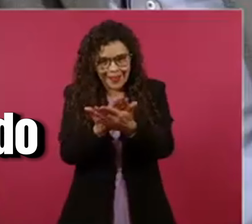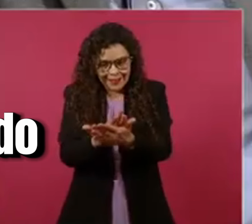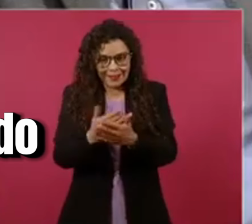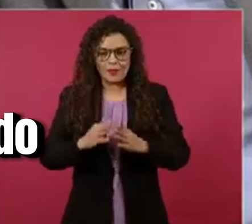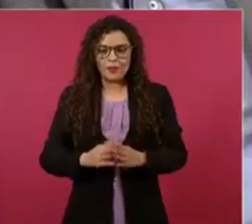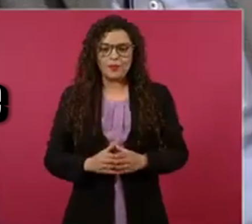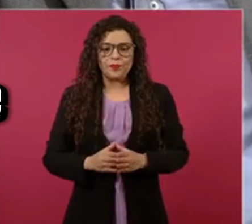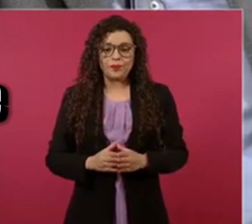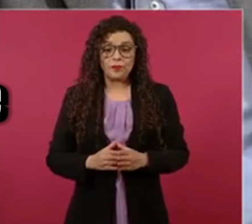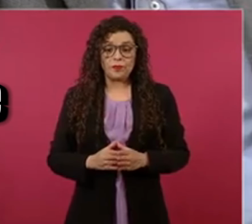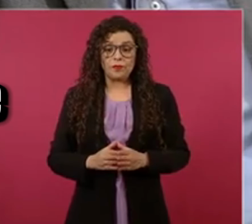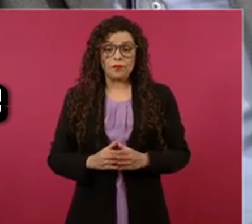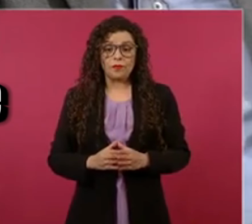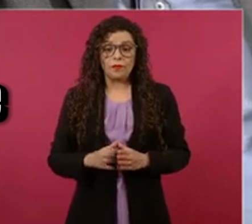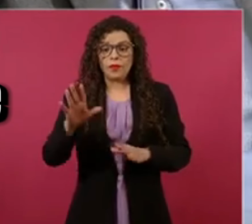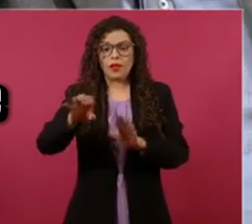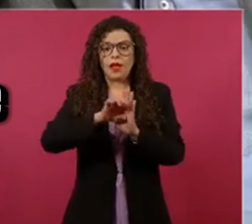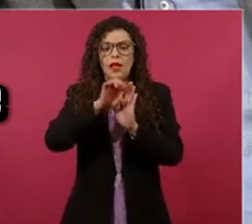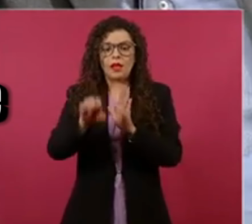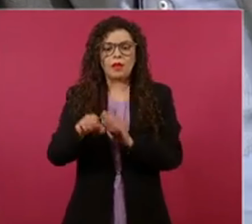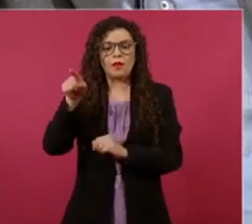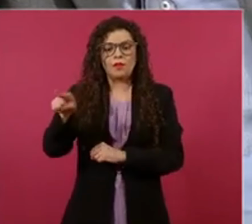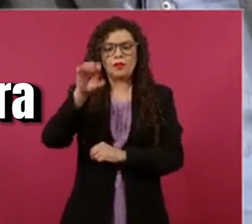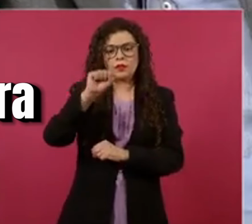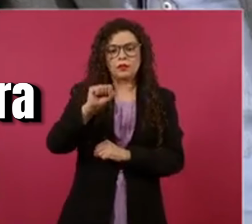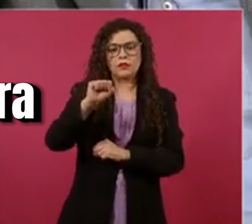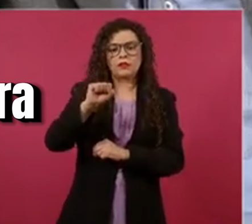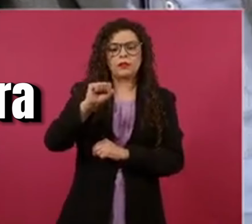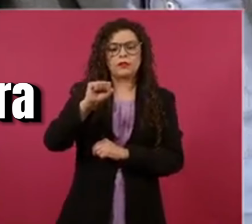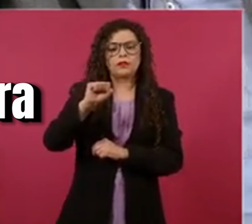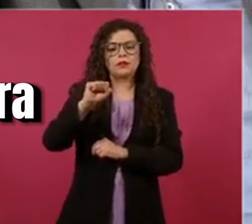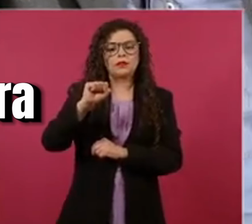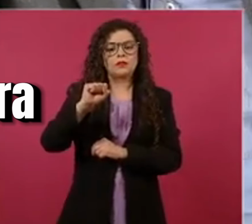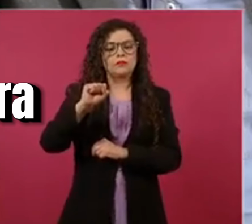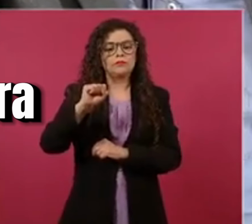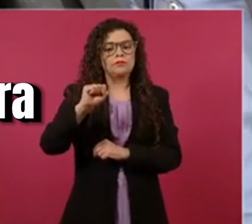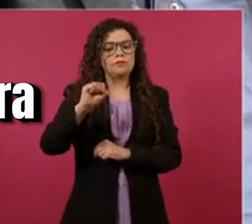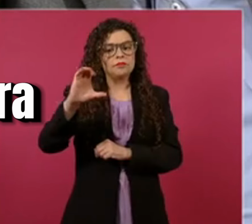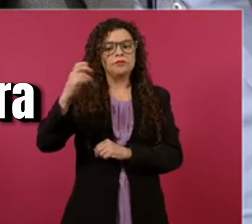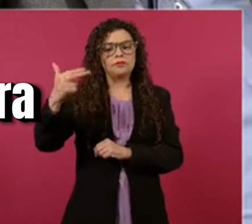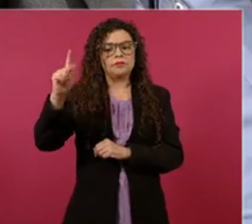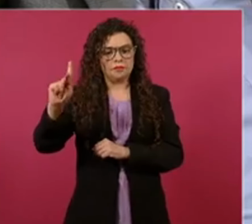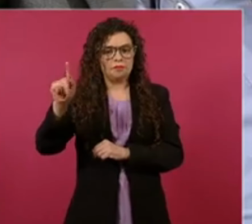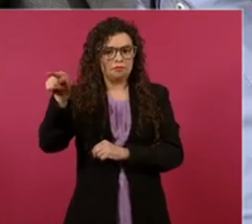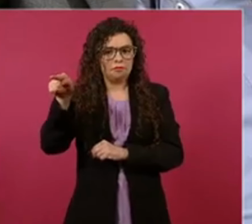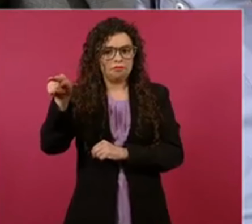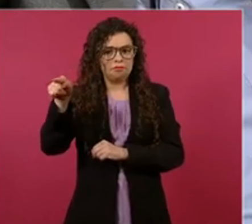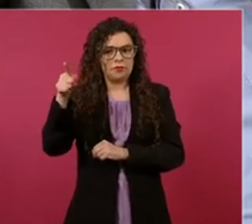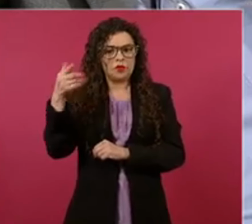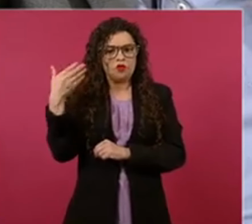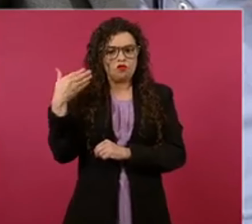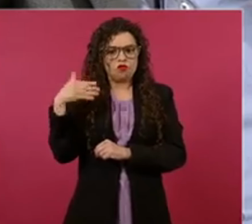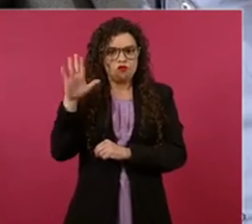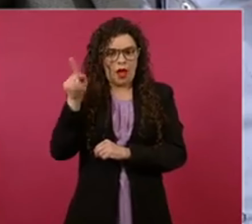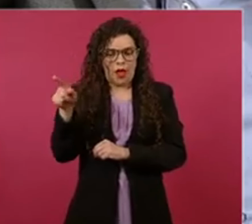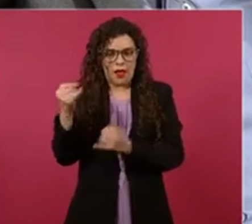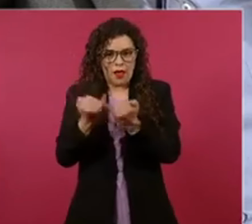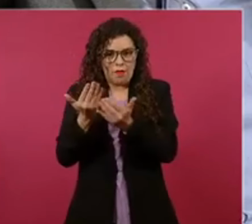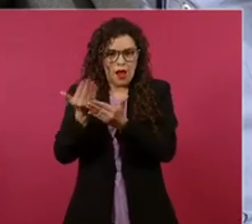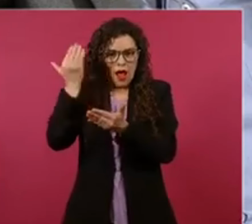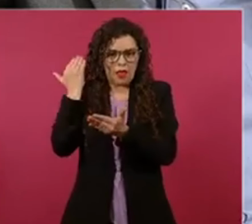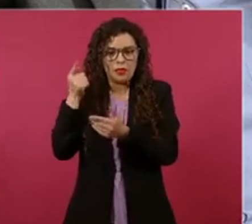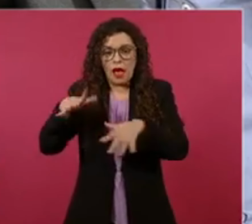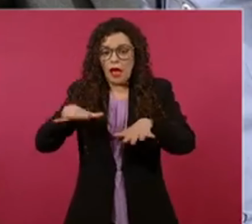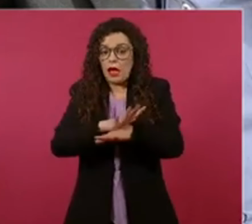algún secretario de Estado, como en este caso fue el de Hacienda, que podría, por lo menos en la primera parte de lo que es este paso